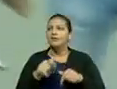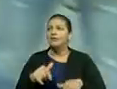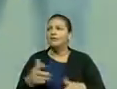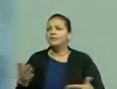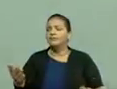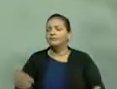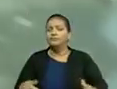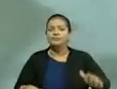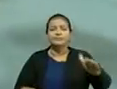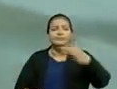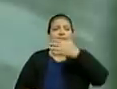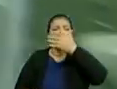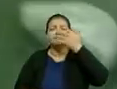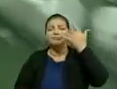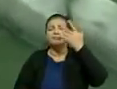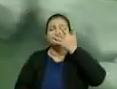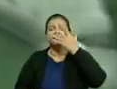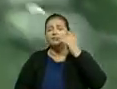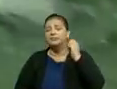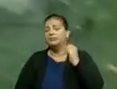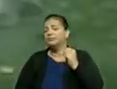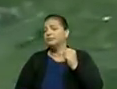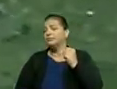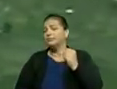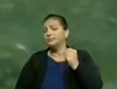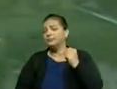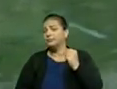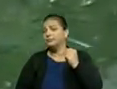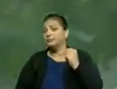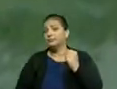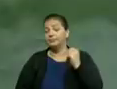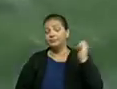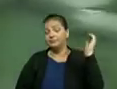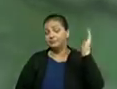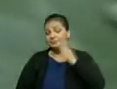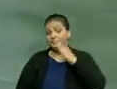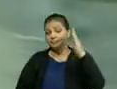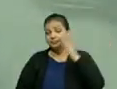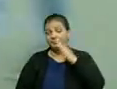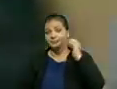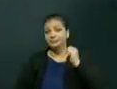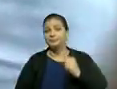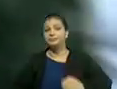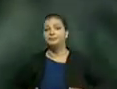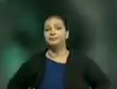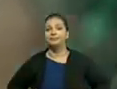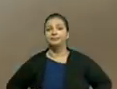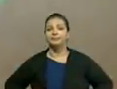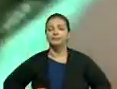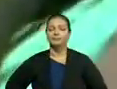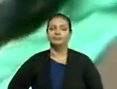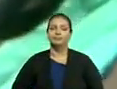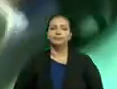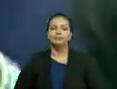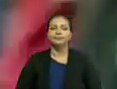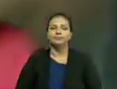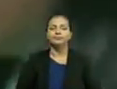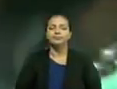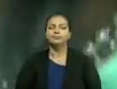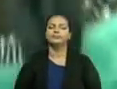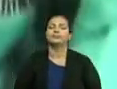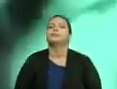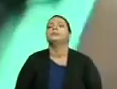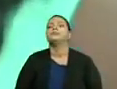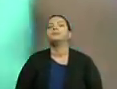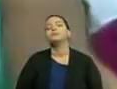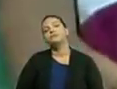pestilencia. ¿Sabes? Es una pestilencia bien fuerte que no se puede respirar. Tenemos aquí moradores que han llevado ya